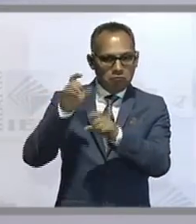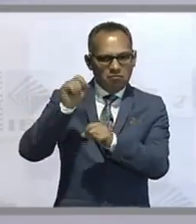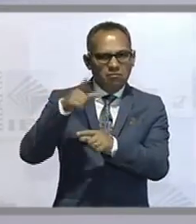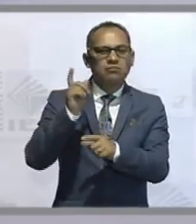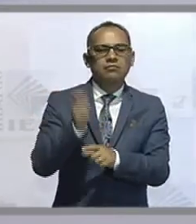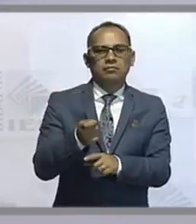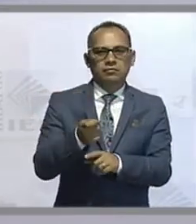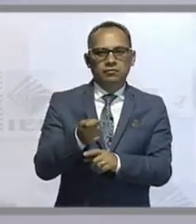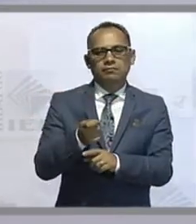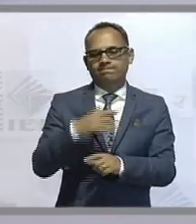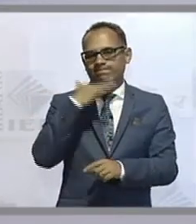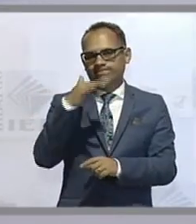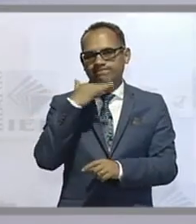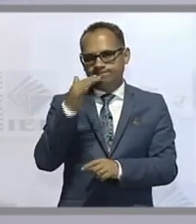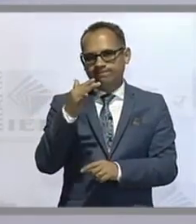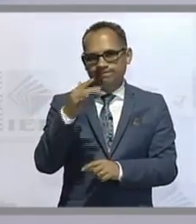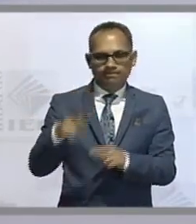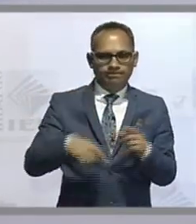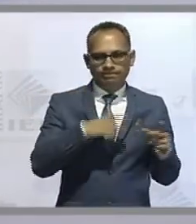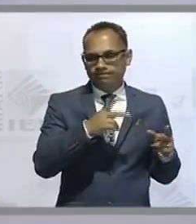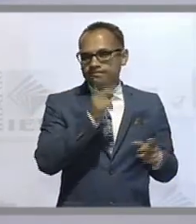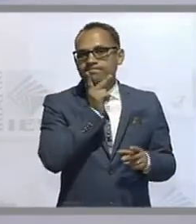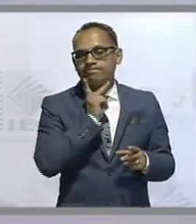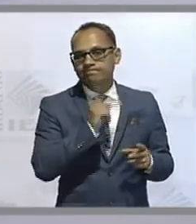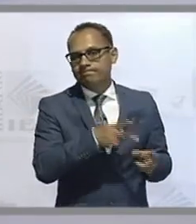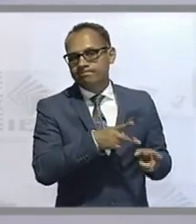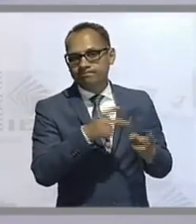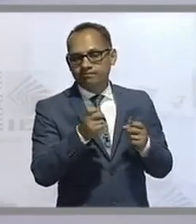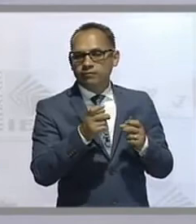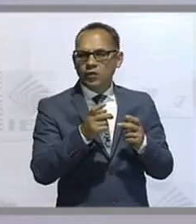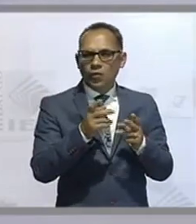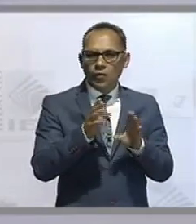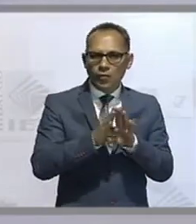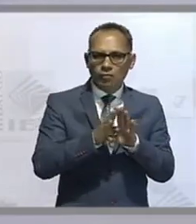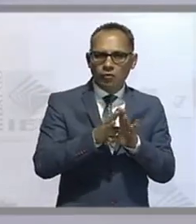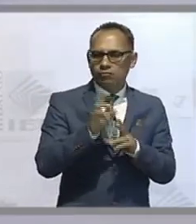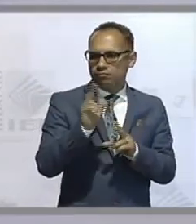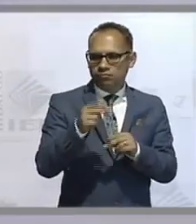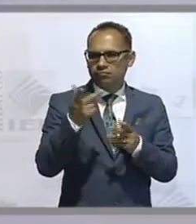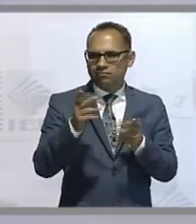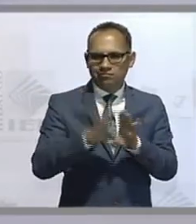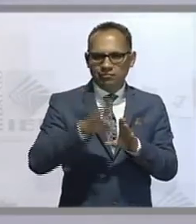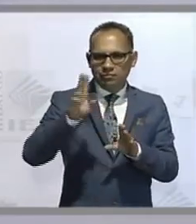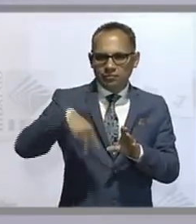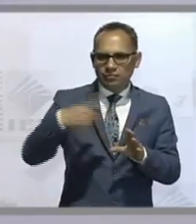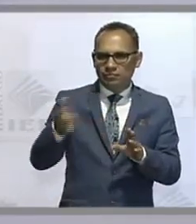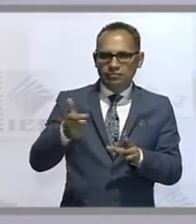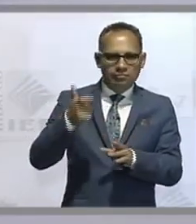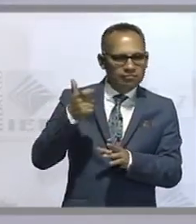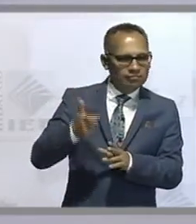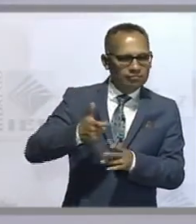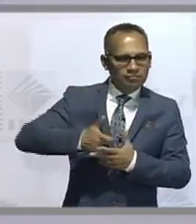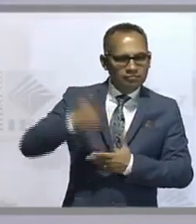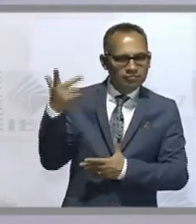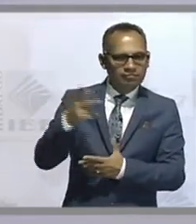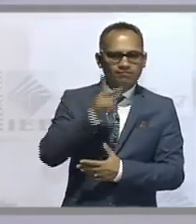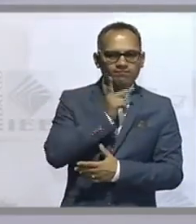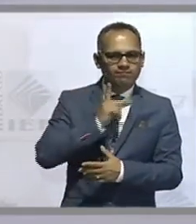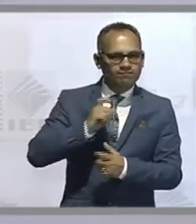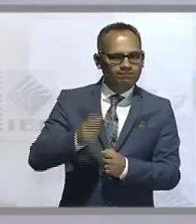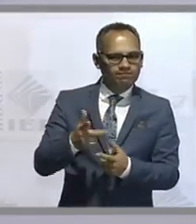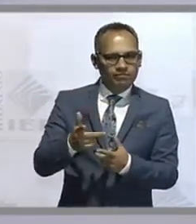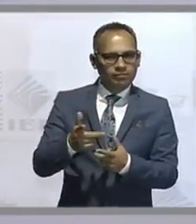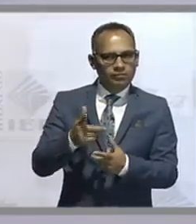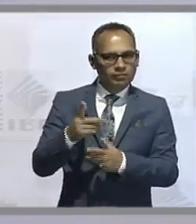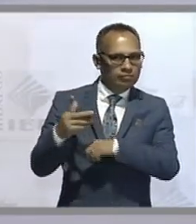gasolinazos que fueron aprobados por el pri y el pan y que hoy continúan en esta misma política ellos no se han